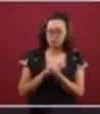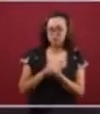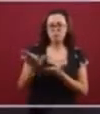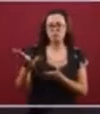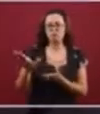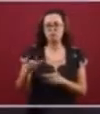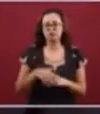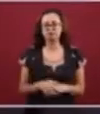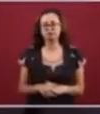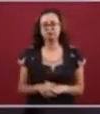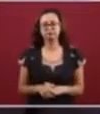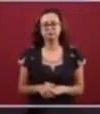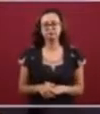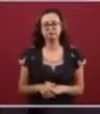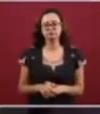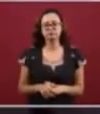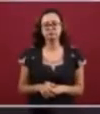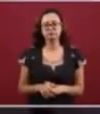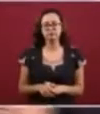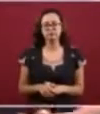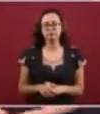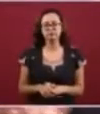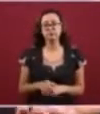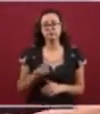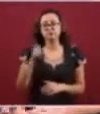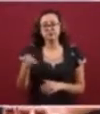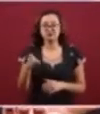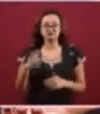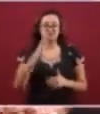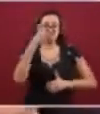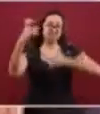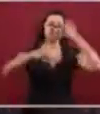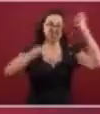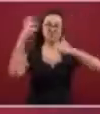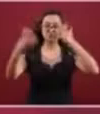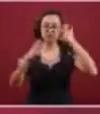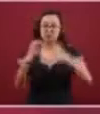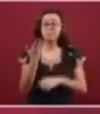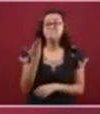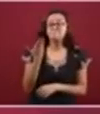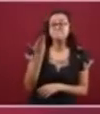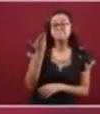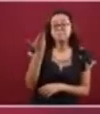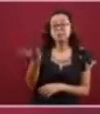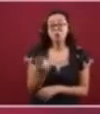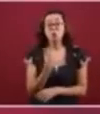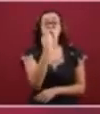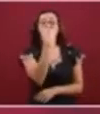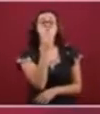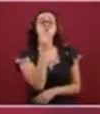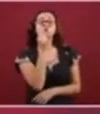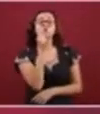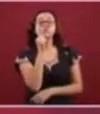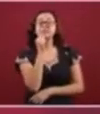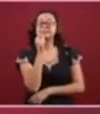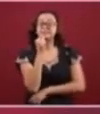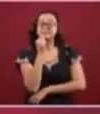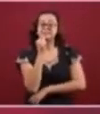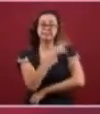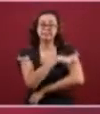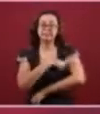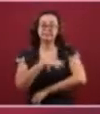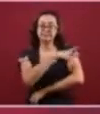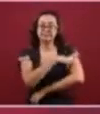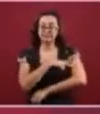pues se puso a manotear y a gritar y se le pidió a un policía auxiliar.